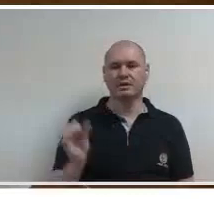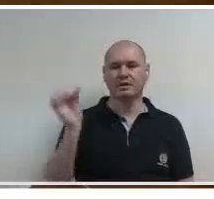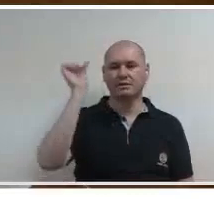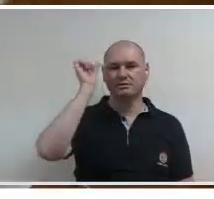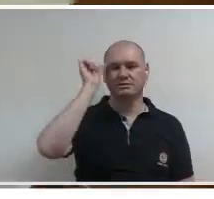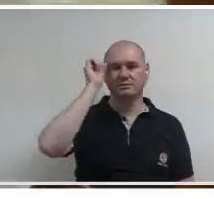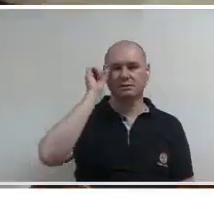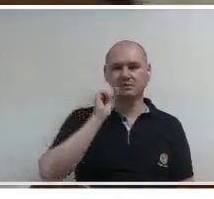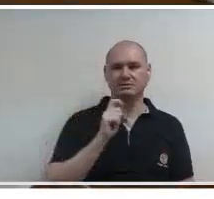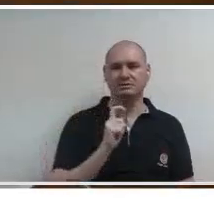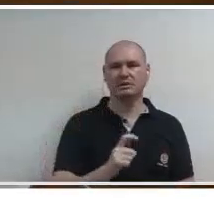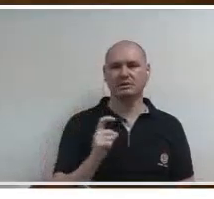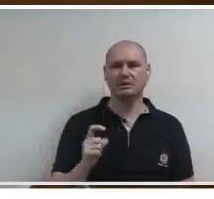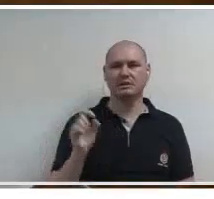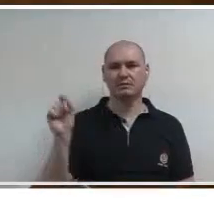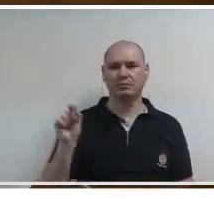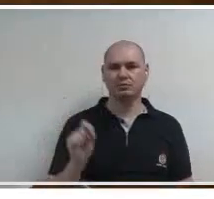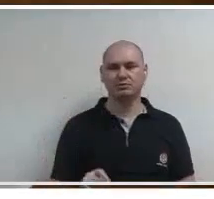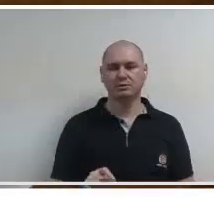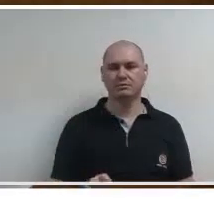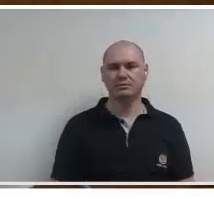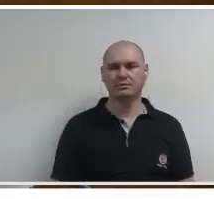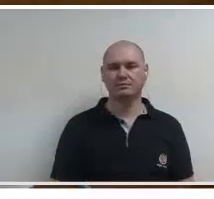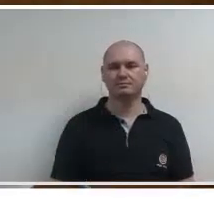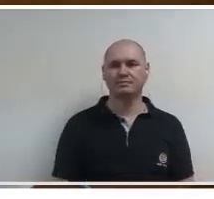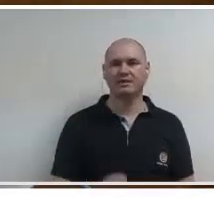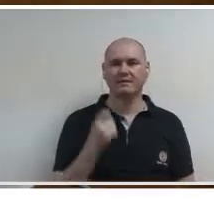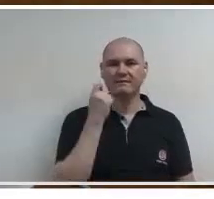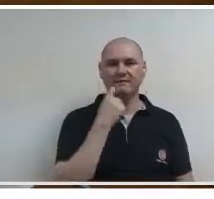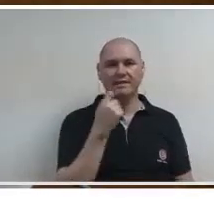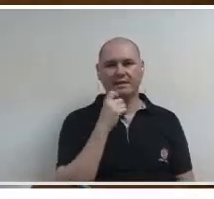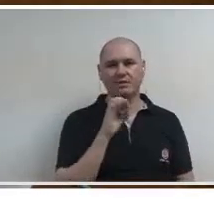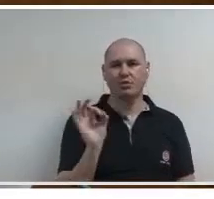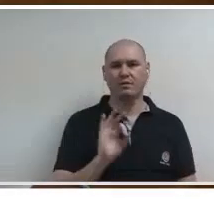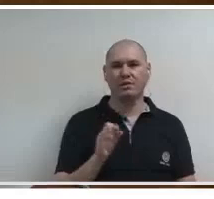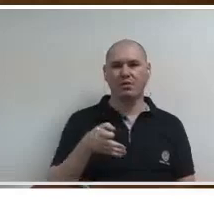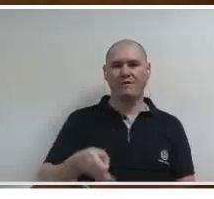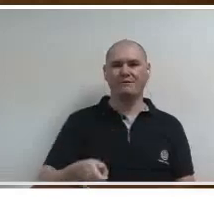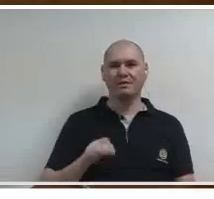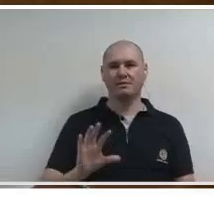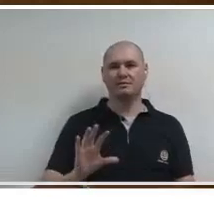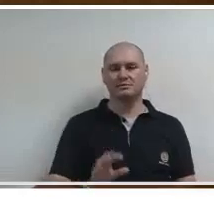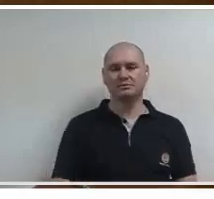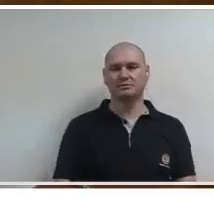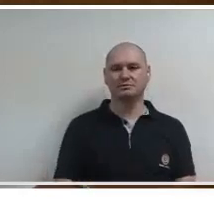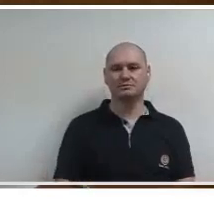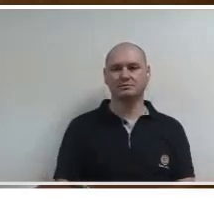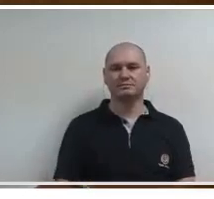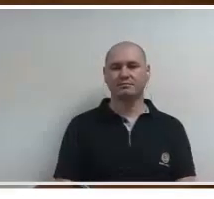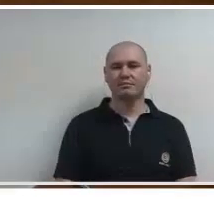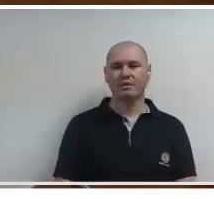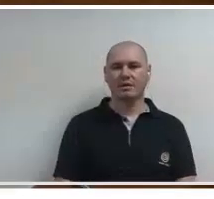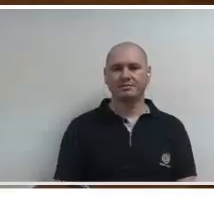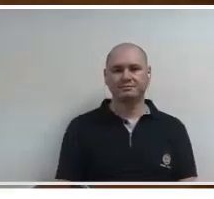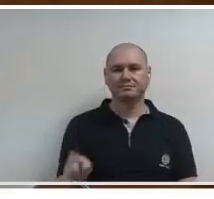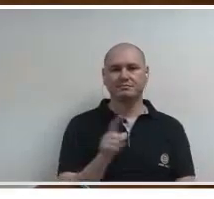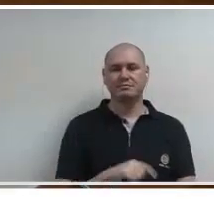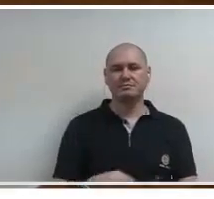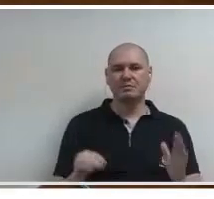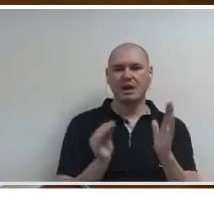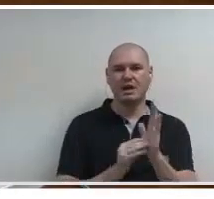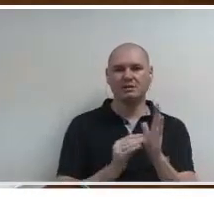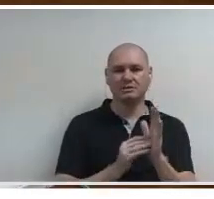256 causas UPEA PECU oye resolver más a 77% ya por UPEA GINA oye resolver ya ya 96